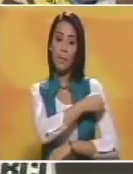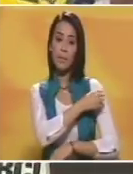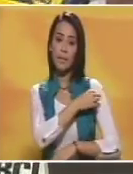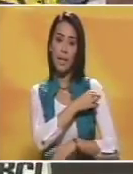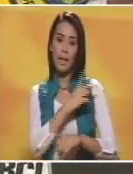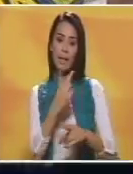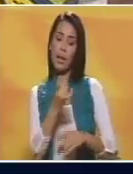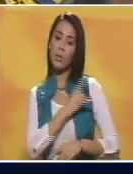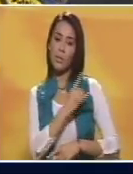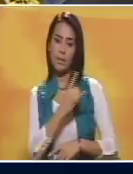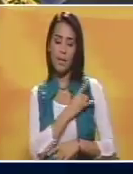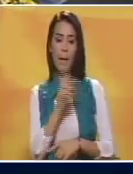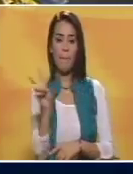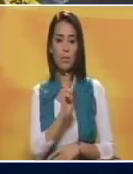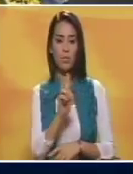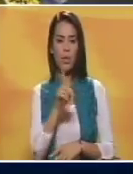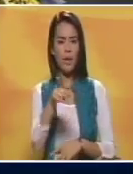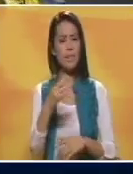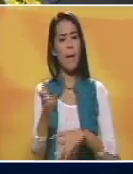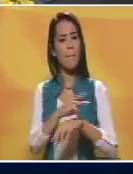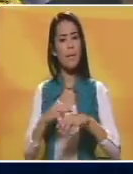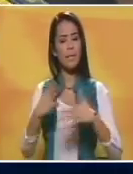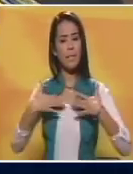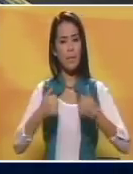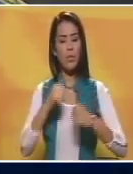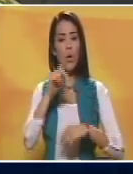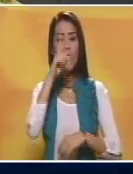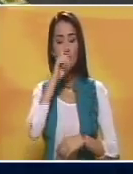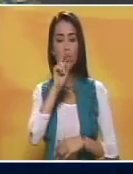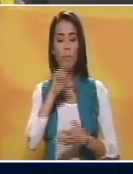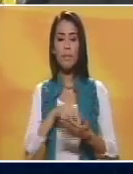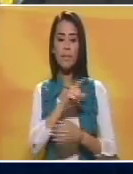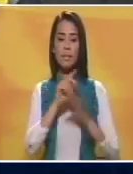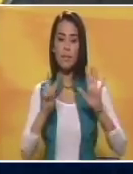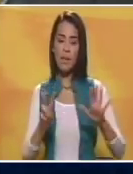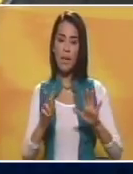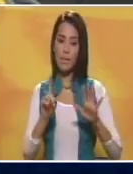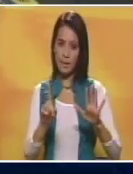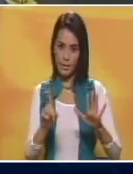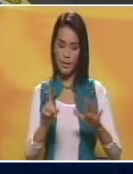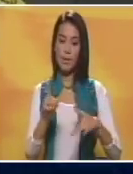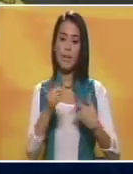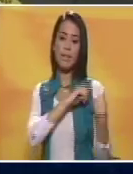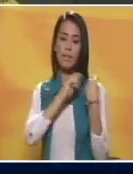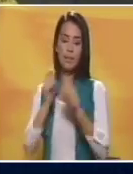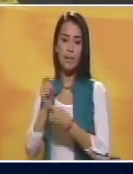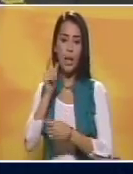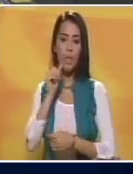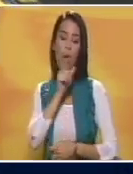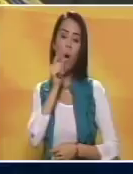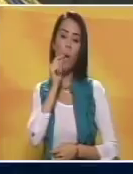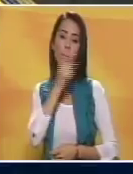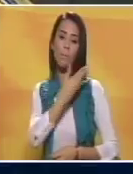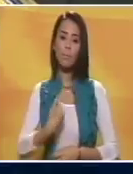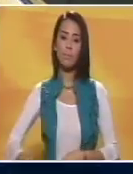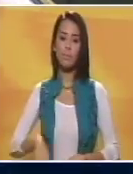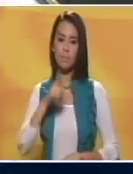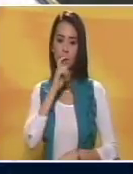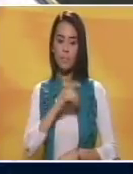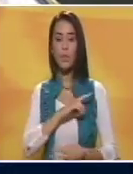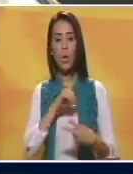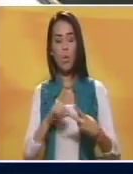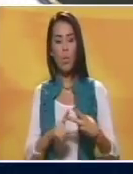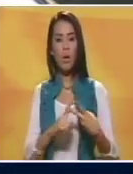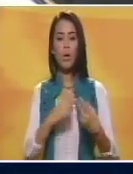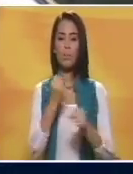de Venezuela, fue ministra de Salud en el año 2016, designada por el presidente de la República, Nicolás Maduro. También se desempeñó como gerente de